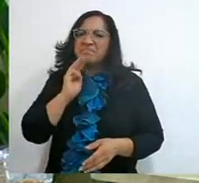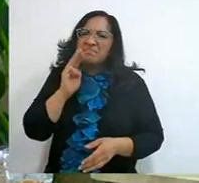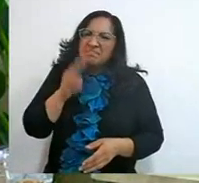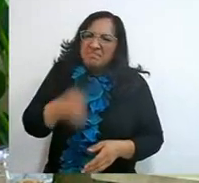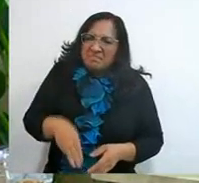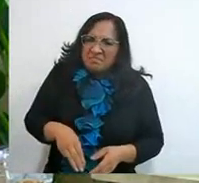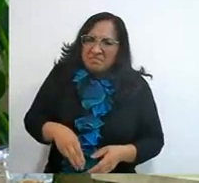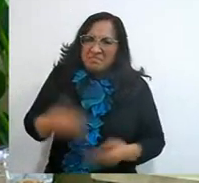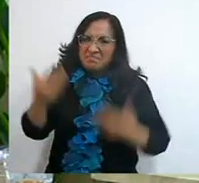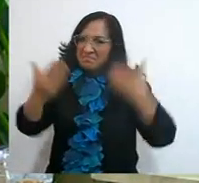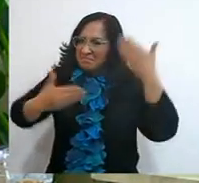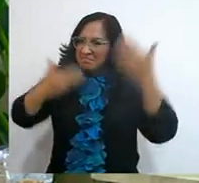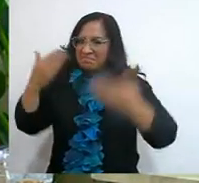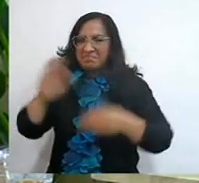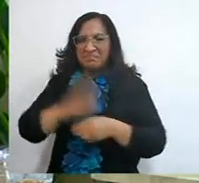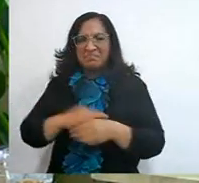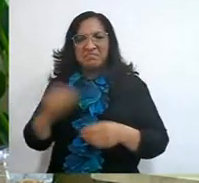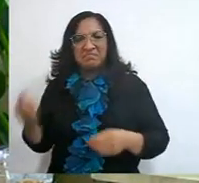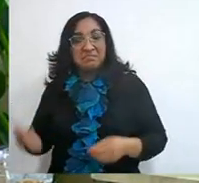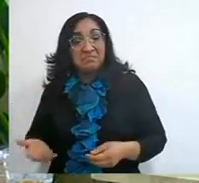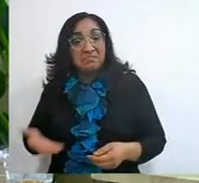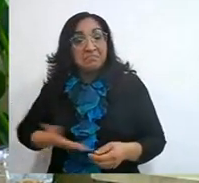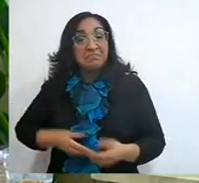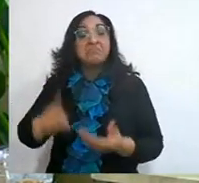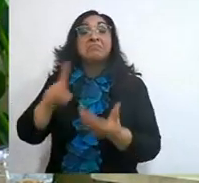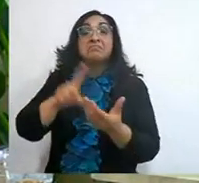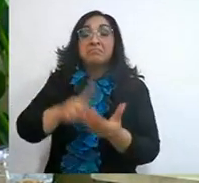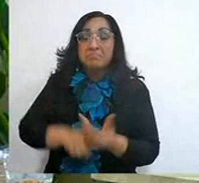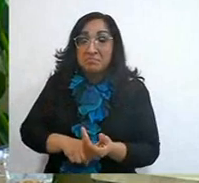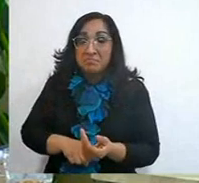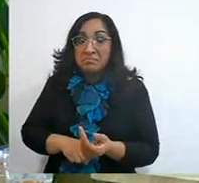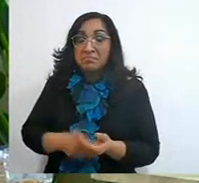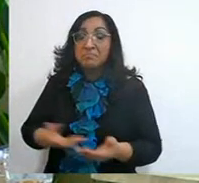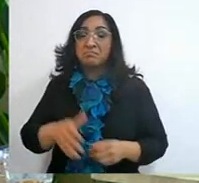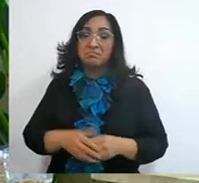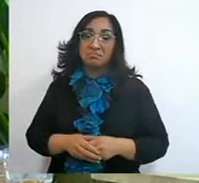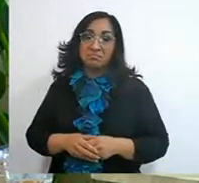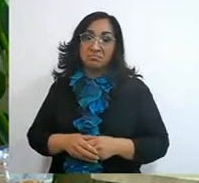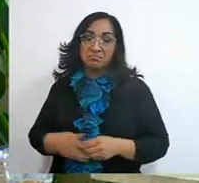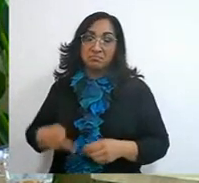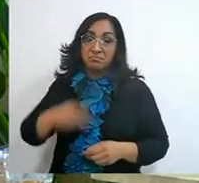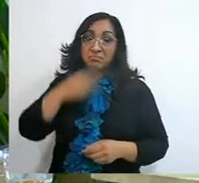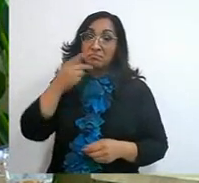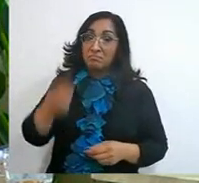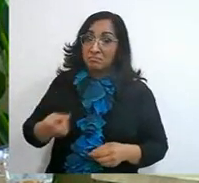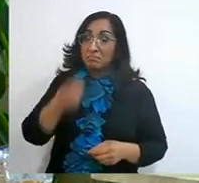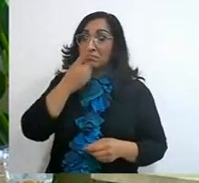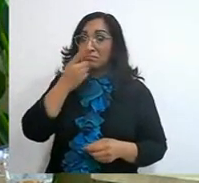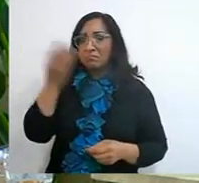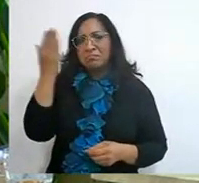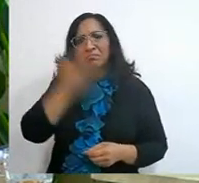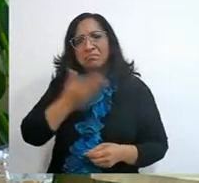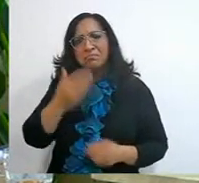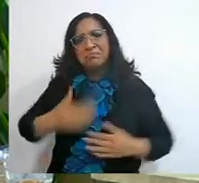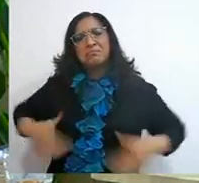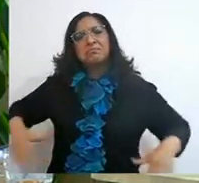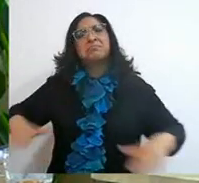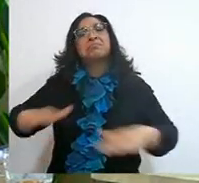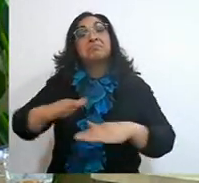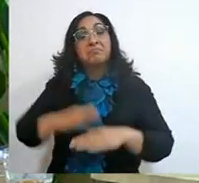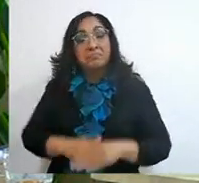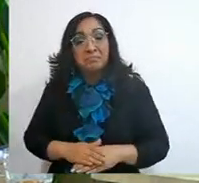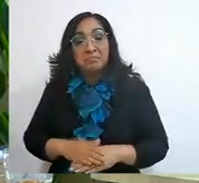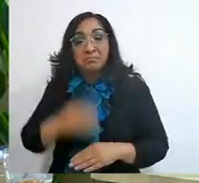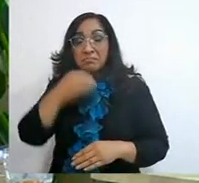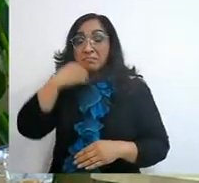está enseñando lo feo que tengo por dentro y que tengo. La palabra de Dios me cambia. Y yo, de una iglesia